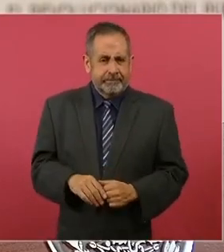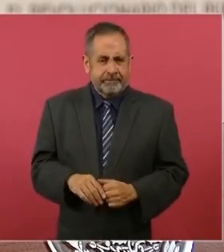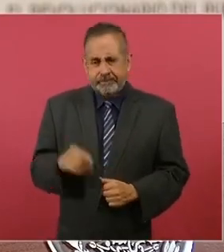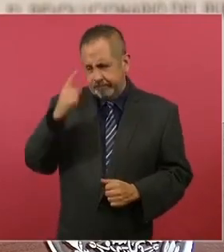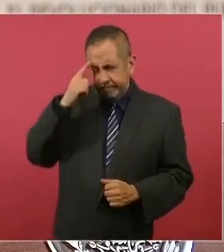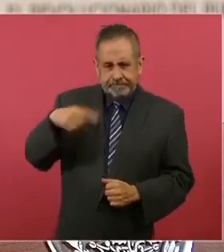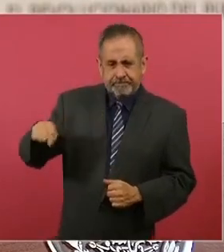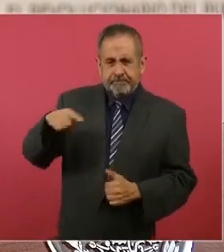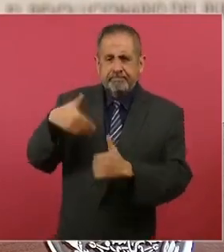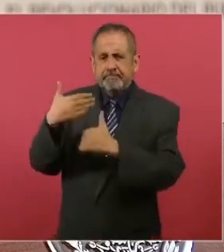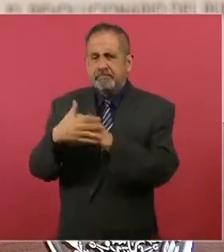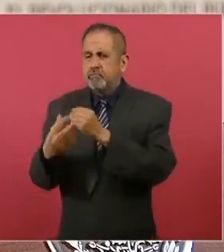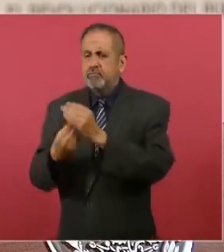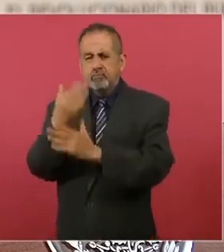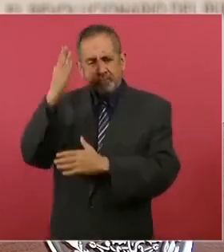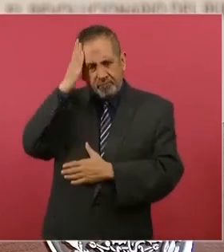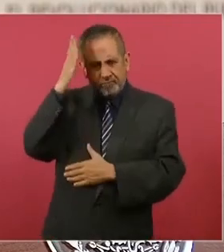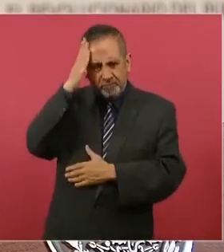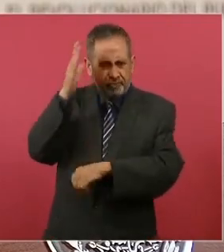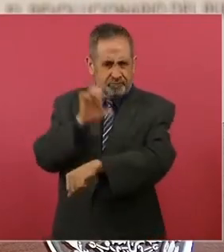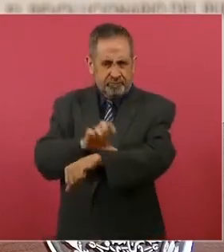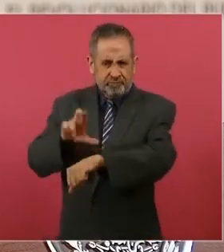tener un nuevo dirigente,